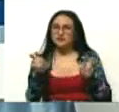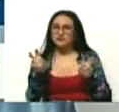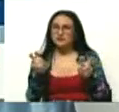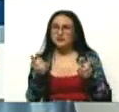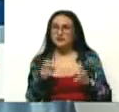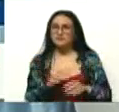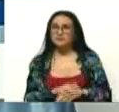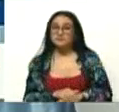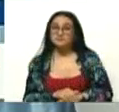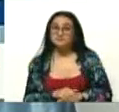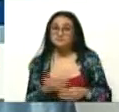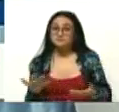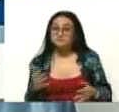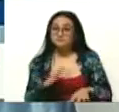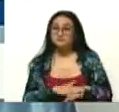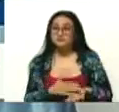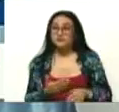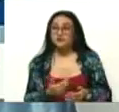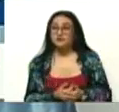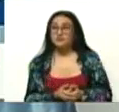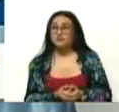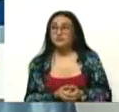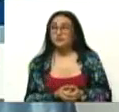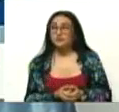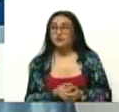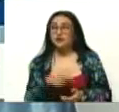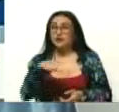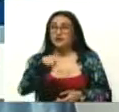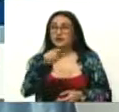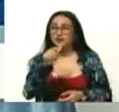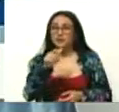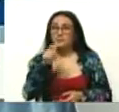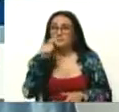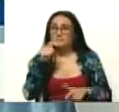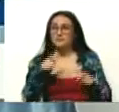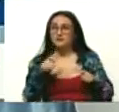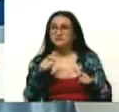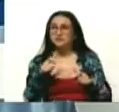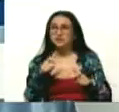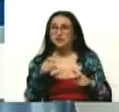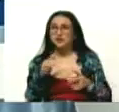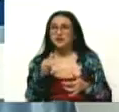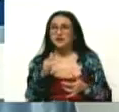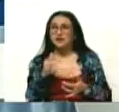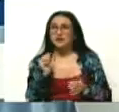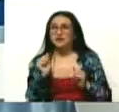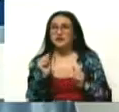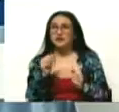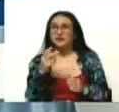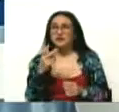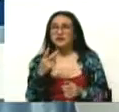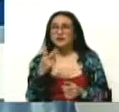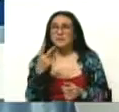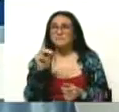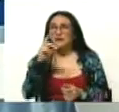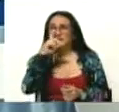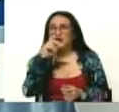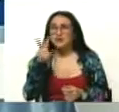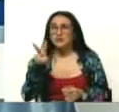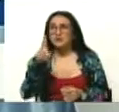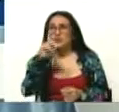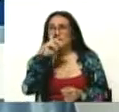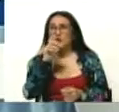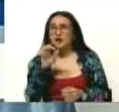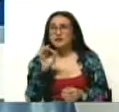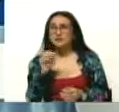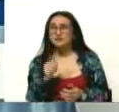Porque de pronto un monstruo de esto común comete esta fechoría a los 20, 21 años y bueno, a los 50 está en